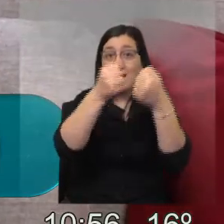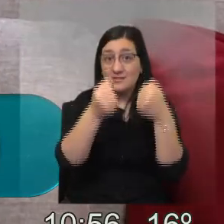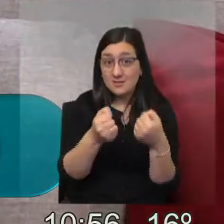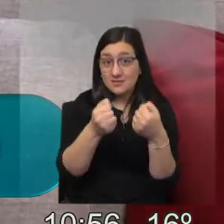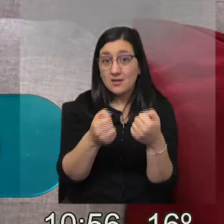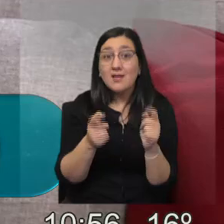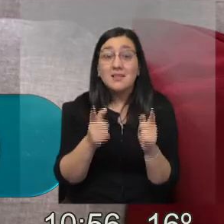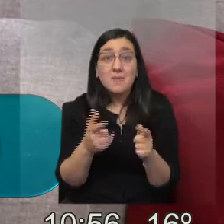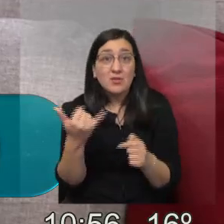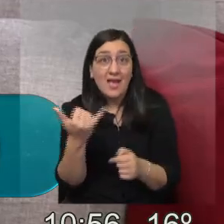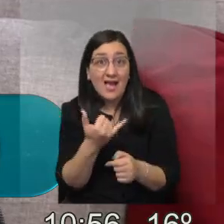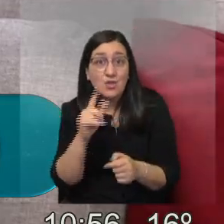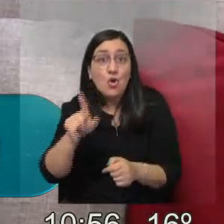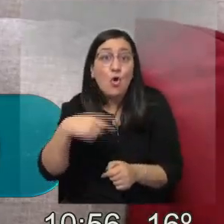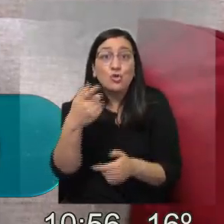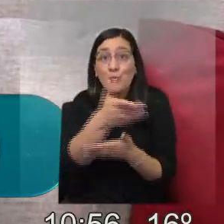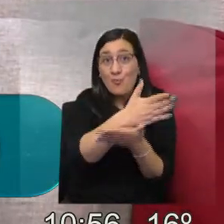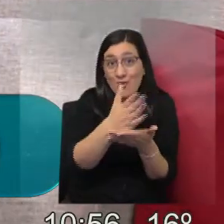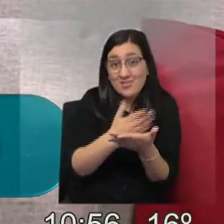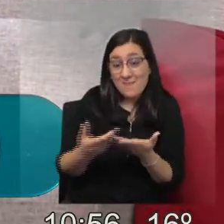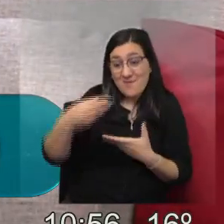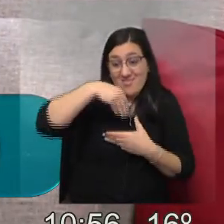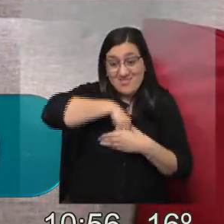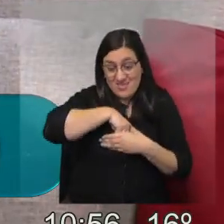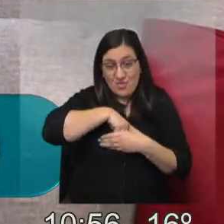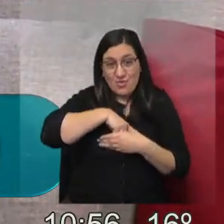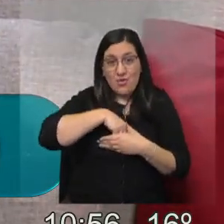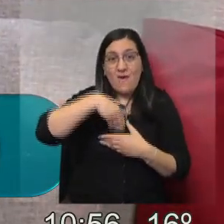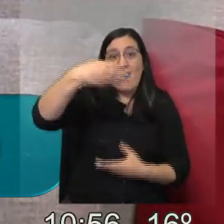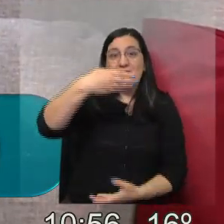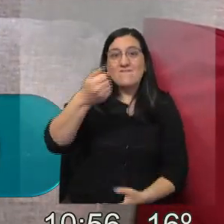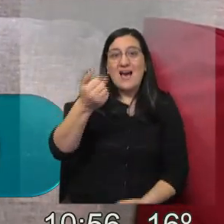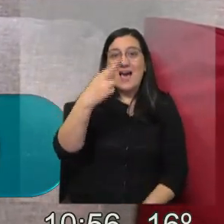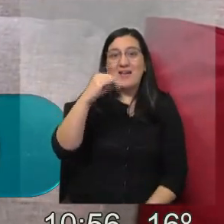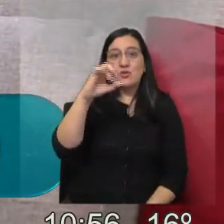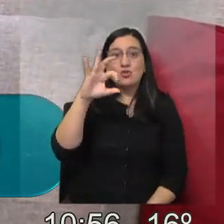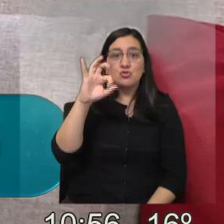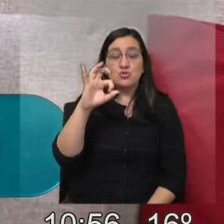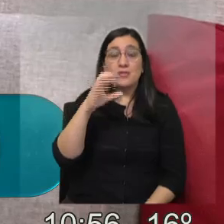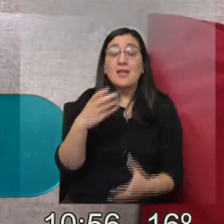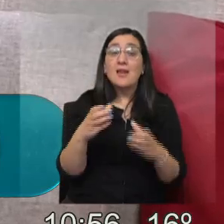también porque tenemos otro poeta metido, Manuel Barrios, en ese equipo